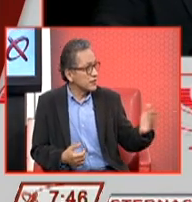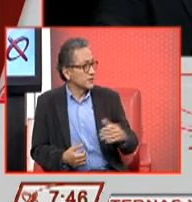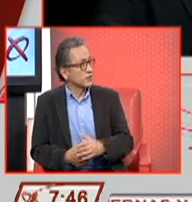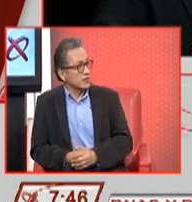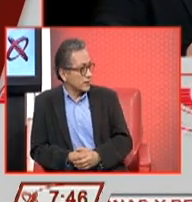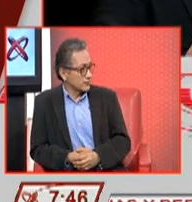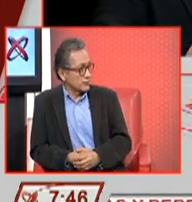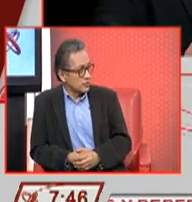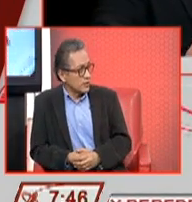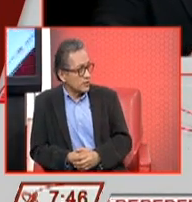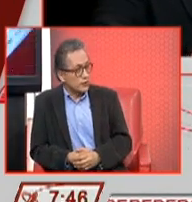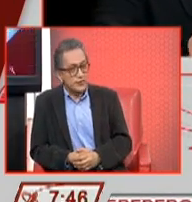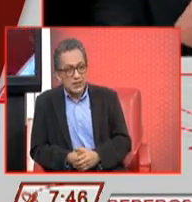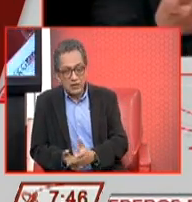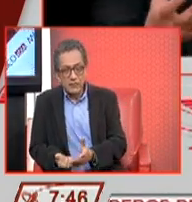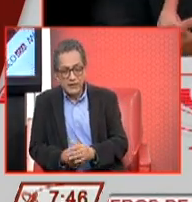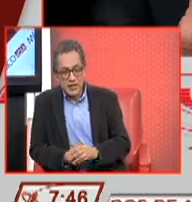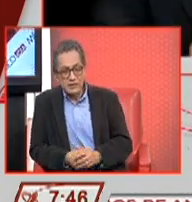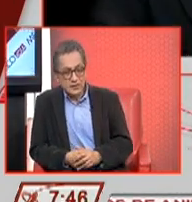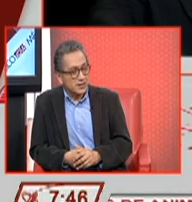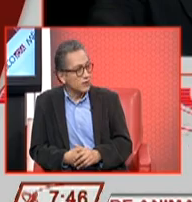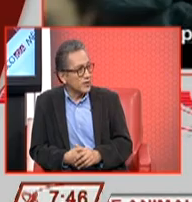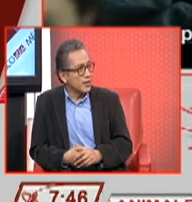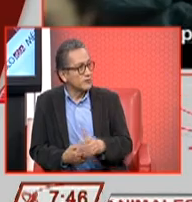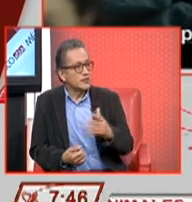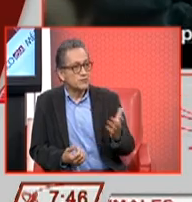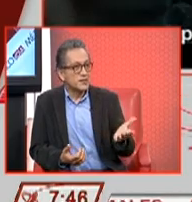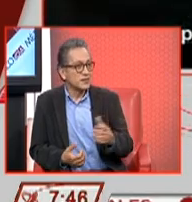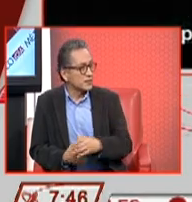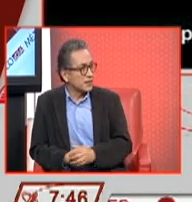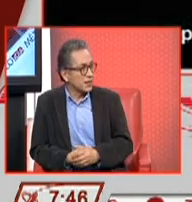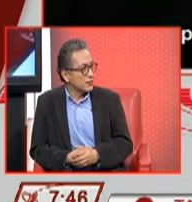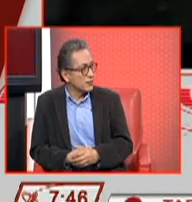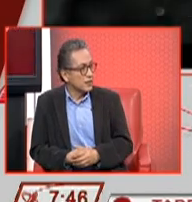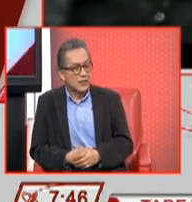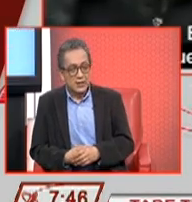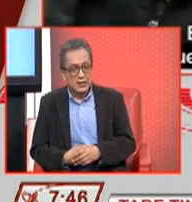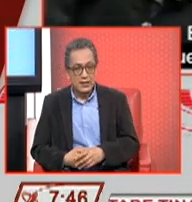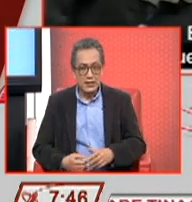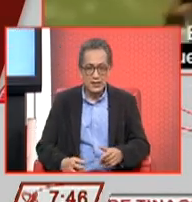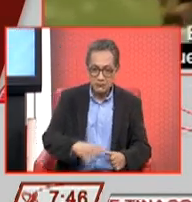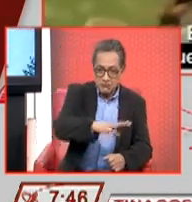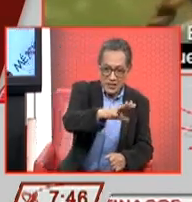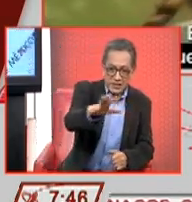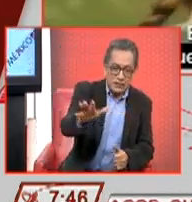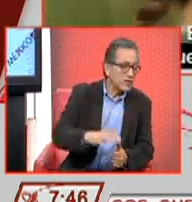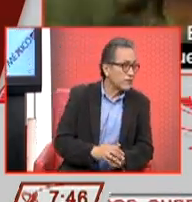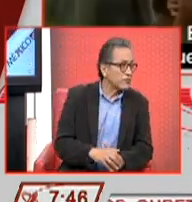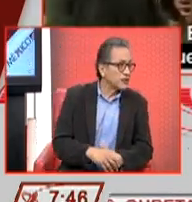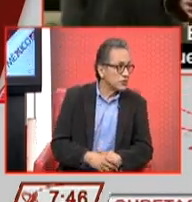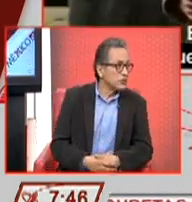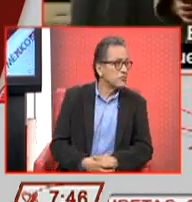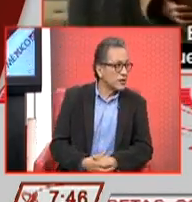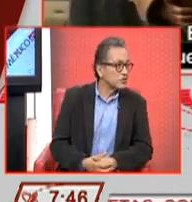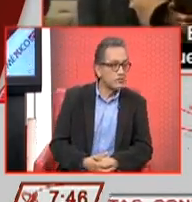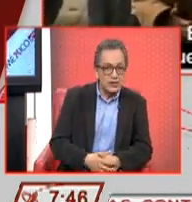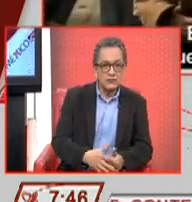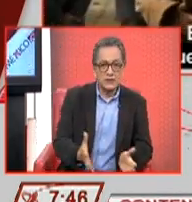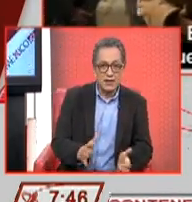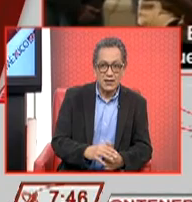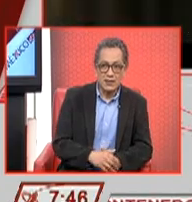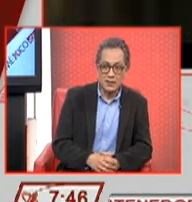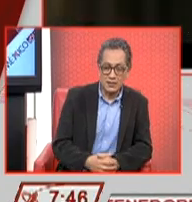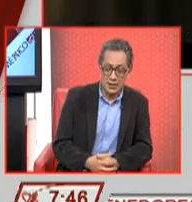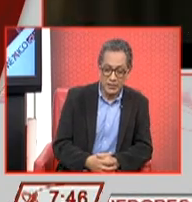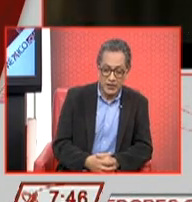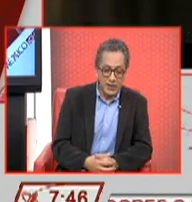desechables, o ni siquiera ciudadanos, ¿no? Porque están confinados en esta novela en una especie de internado y les dan una formación más o